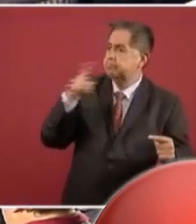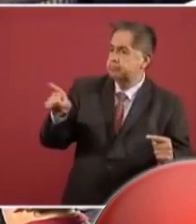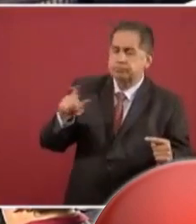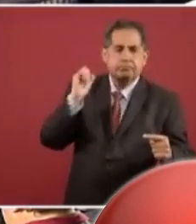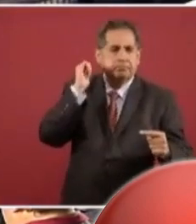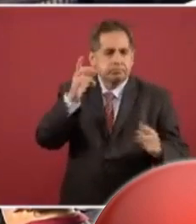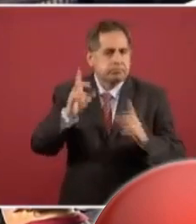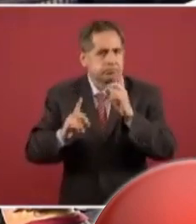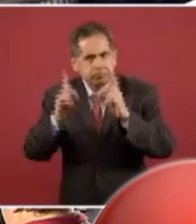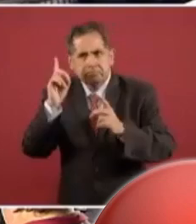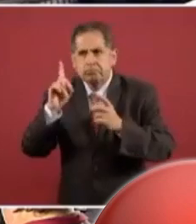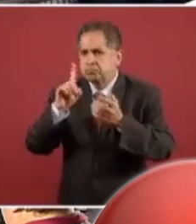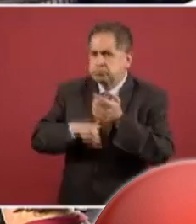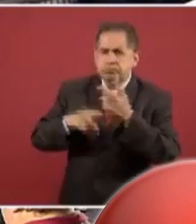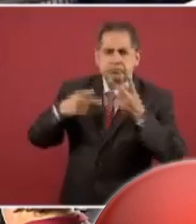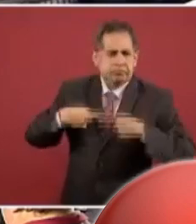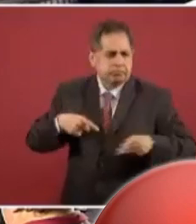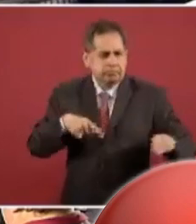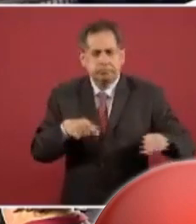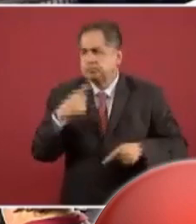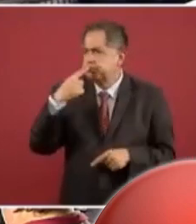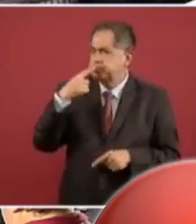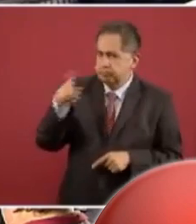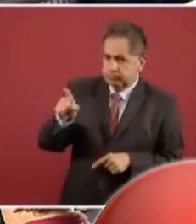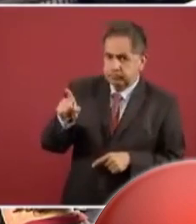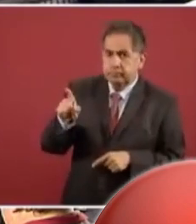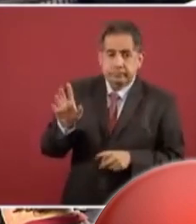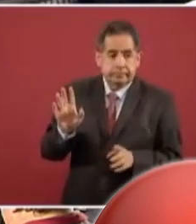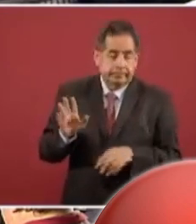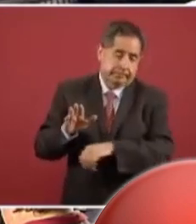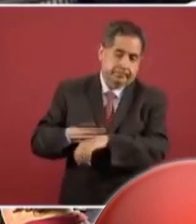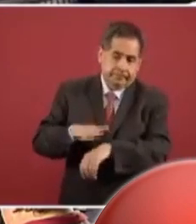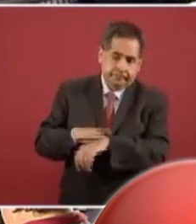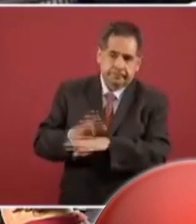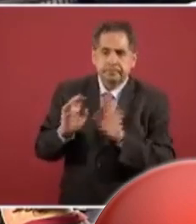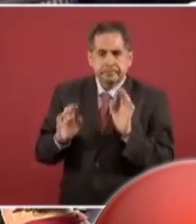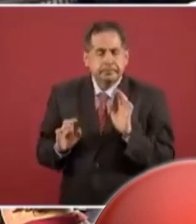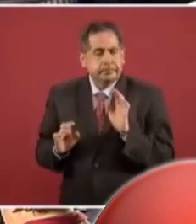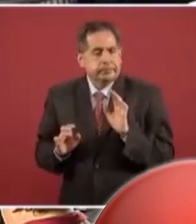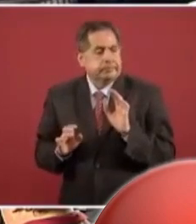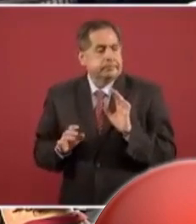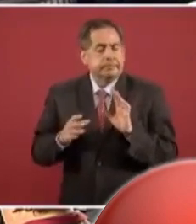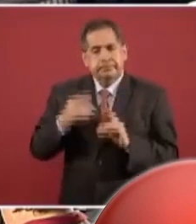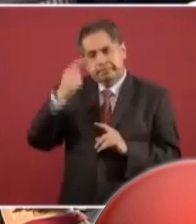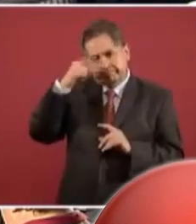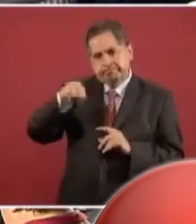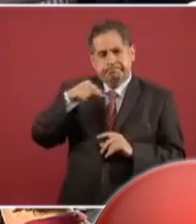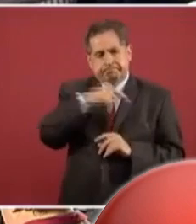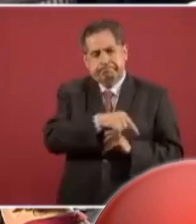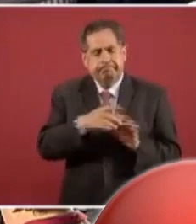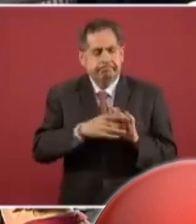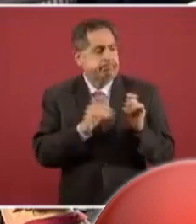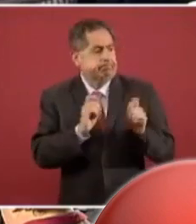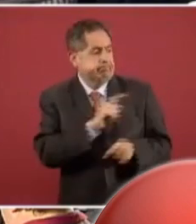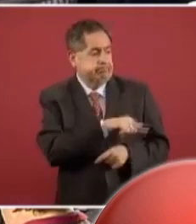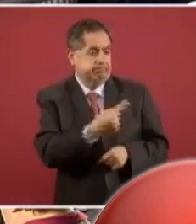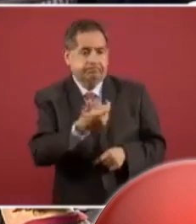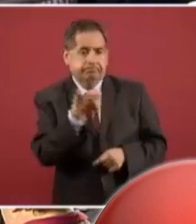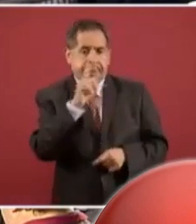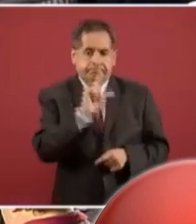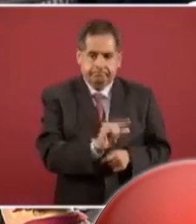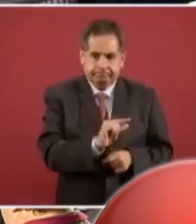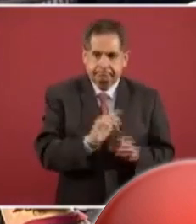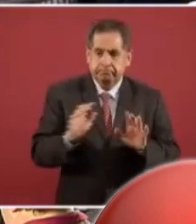dudas, de aclaraciones para las empleadoras, desde luego, pero también canales de denuncia para este tipo de casos. Estas